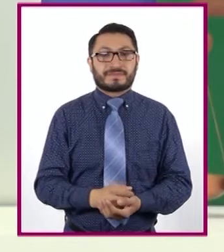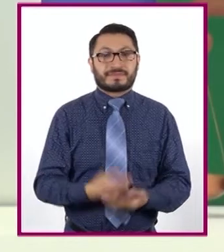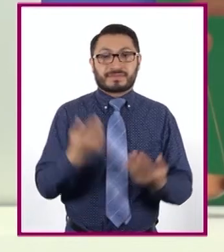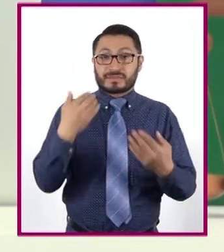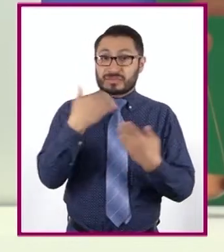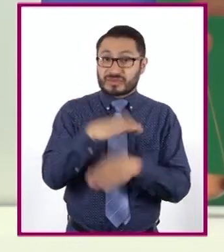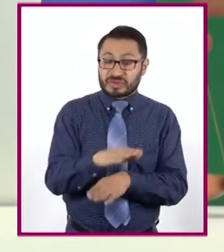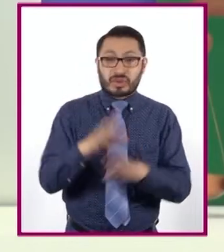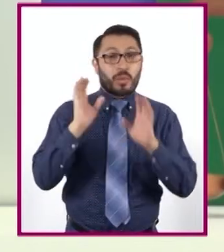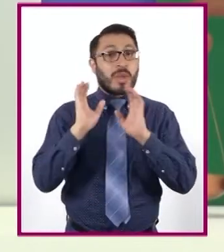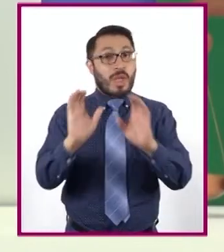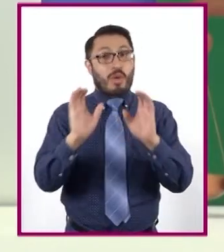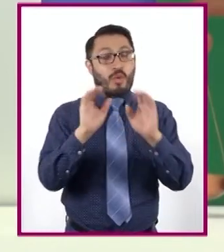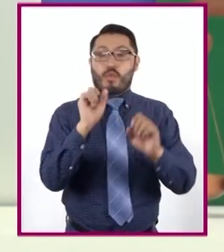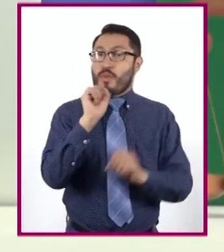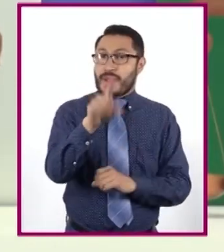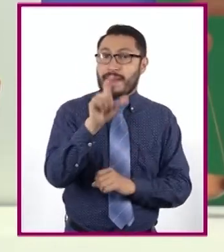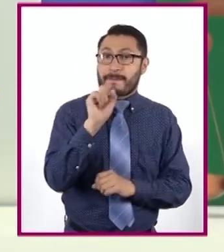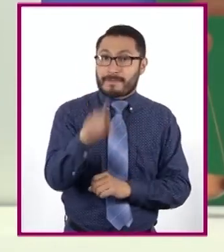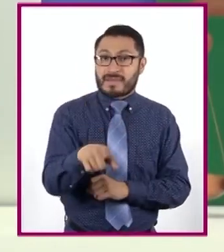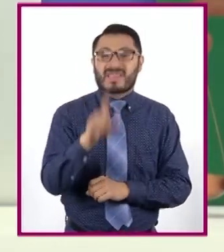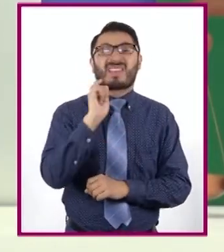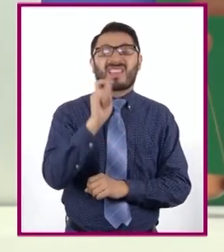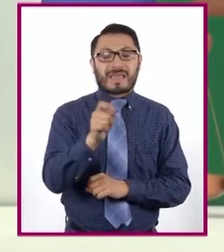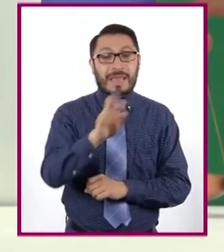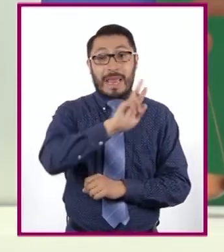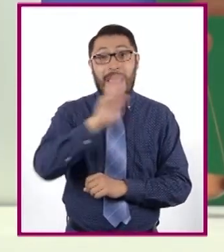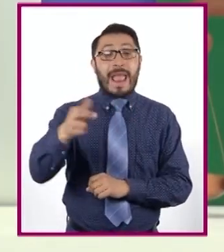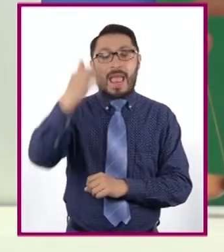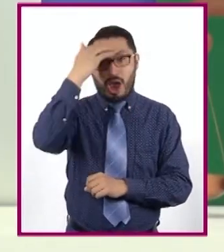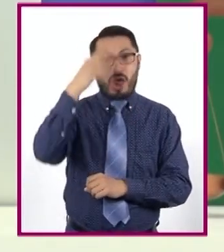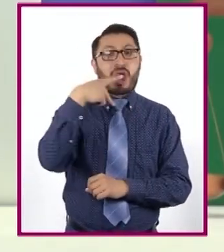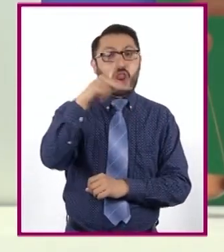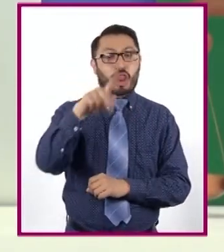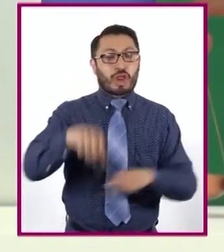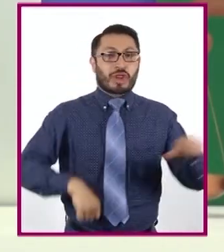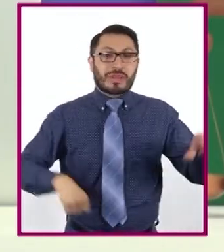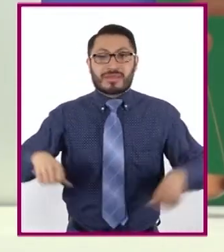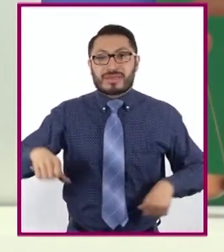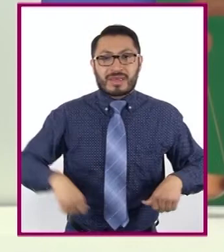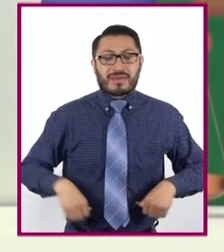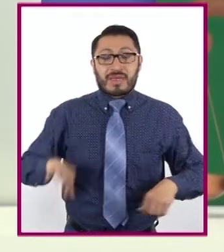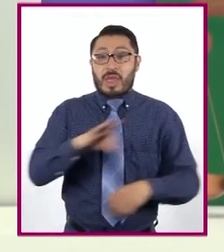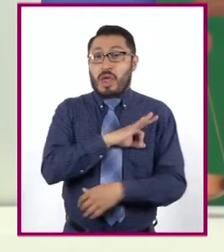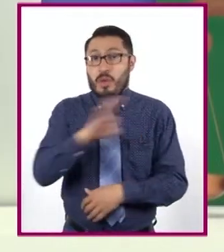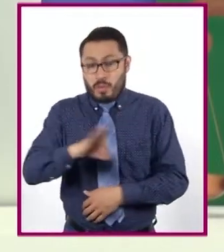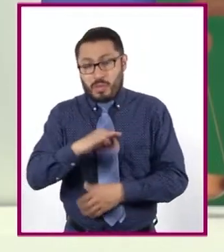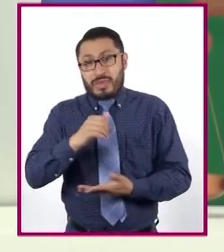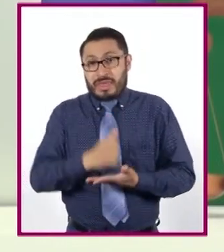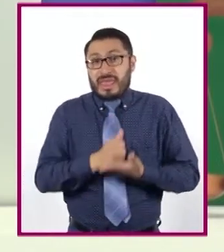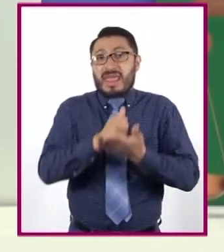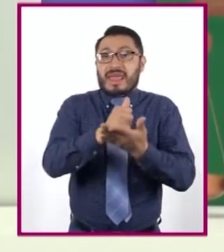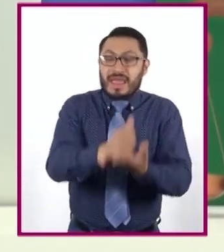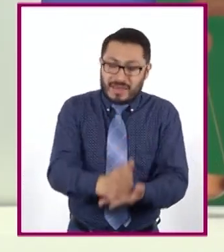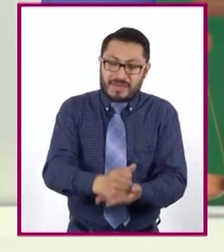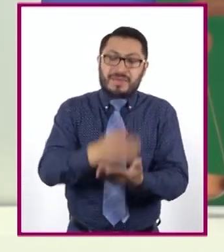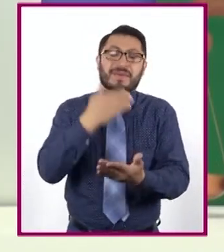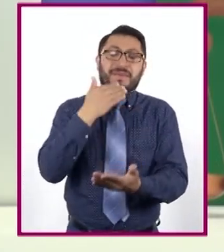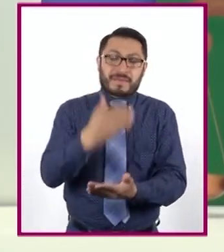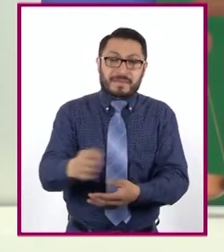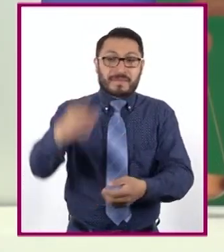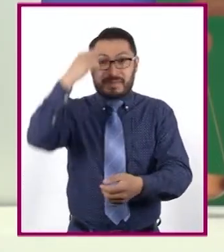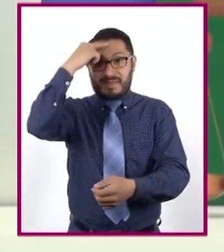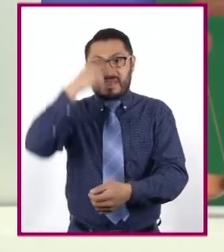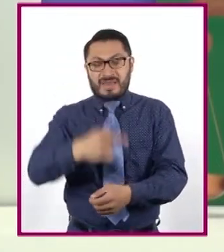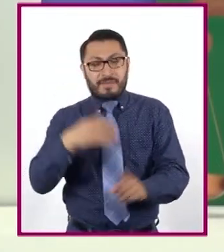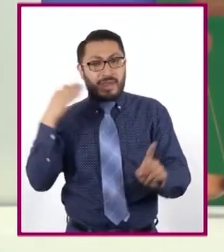personal de cuidarse, lo cual implica reconocer que sus acciones pueden contribuir a crear las condiciones necesarias